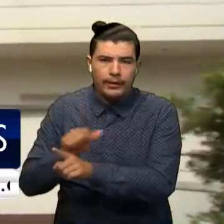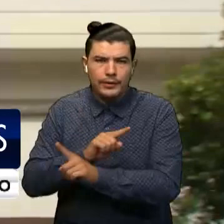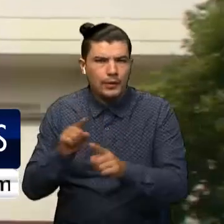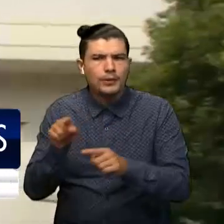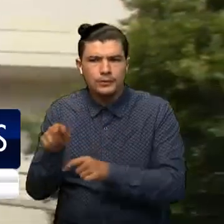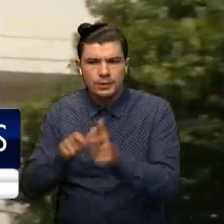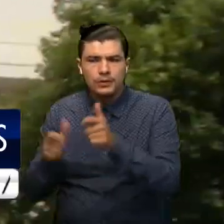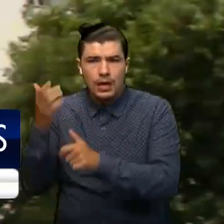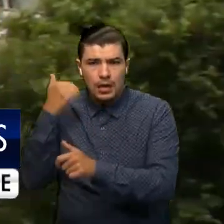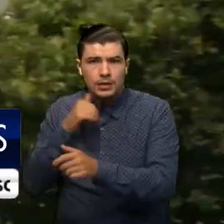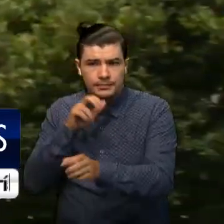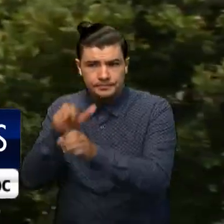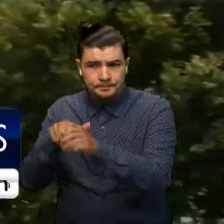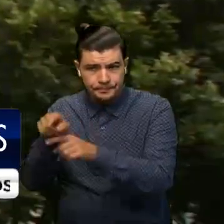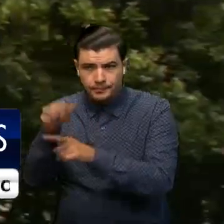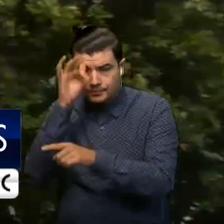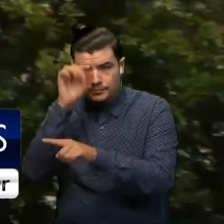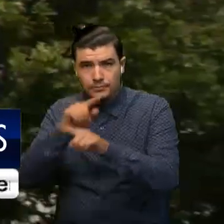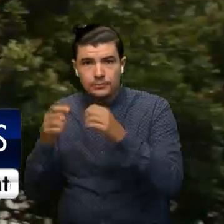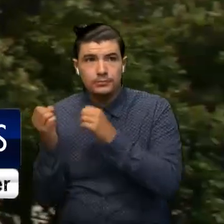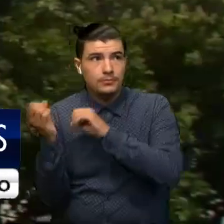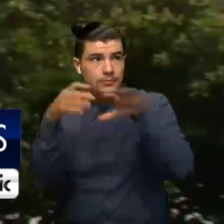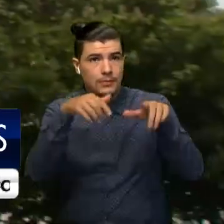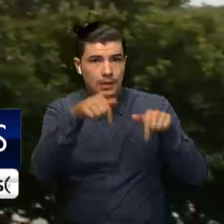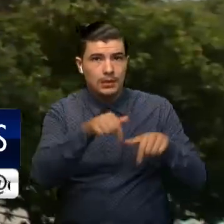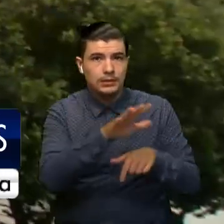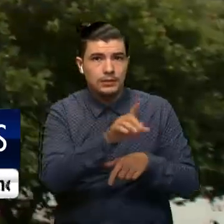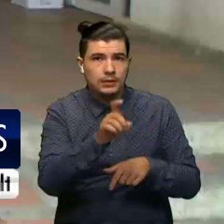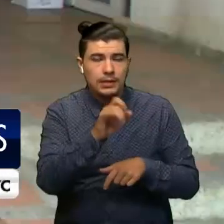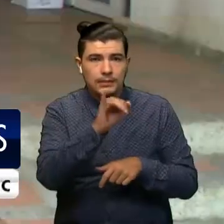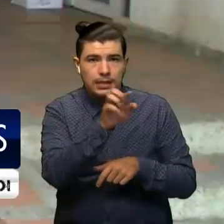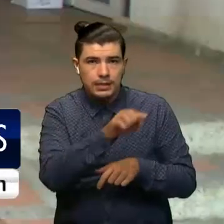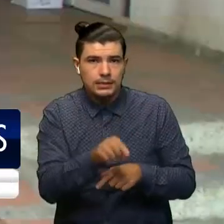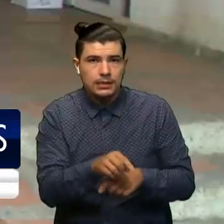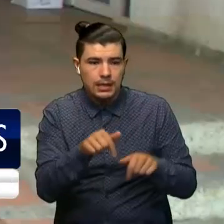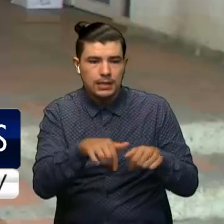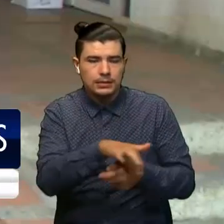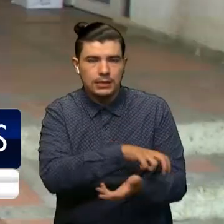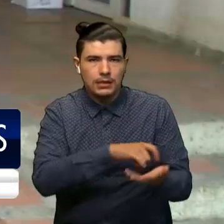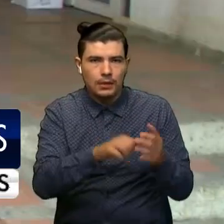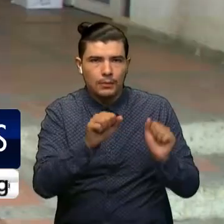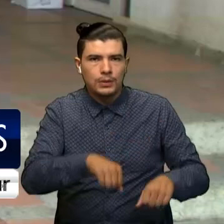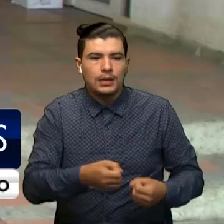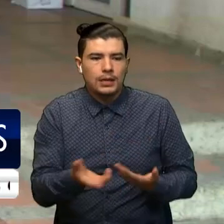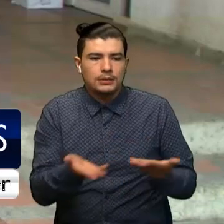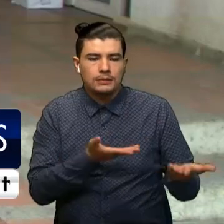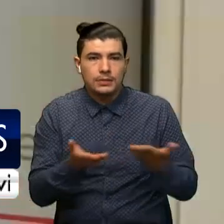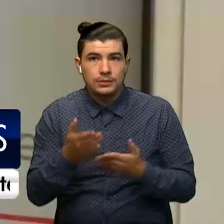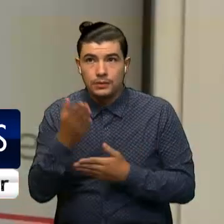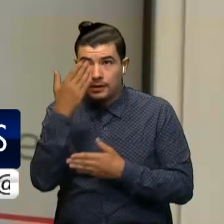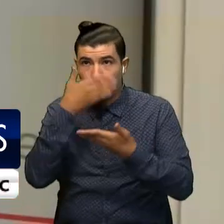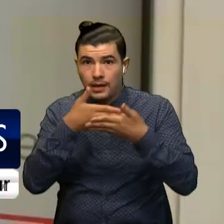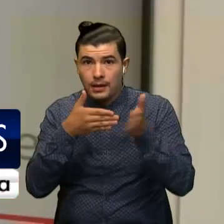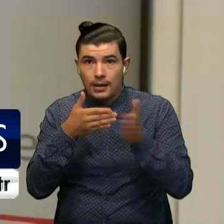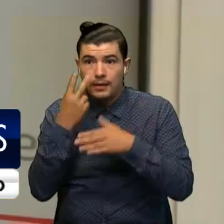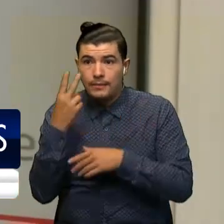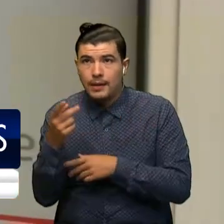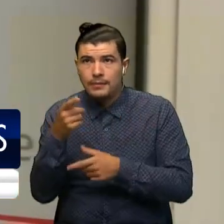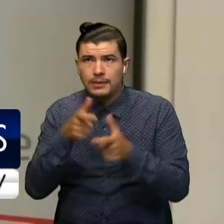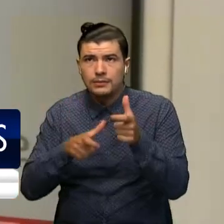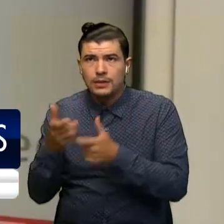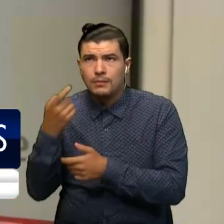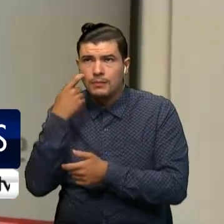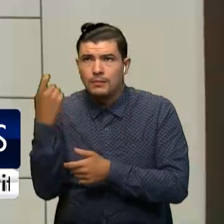reubicados en las casi 56 ips en todas santander donde prestan sus servicios en las puertas de la entidad quienes aún buscan el